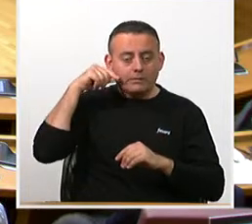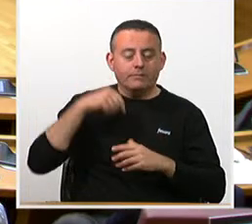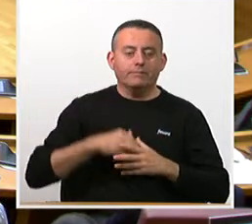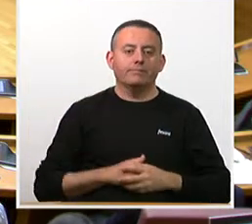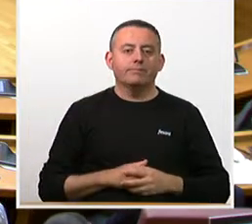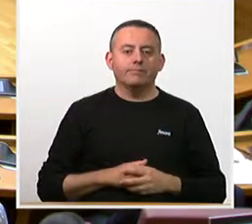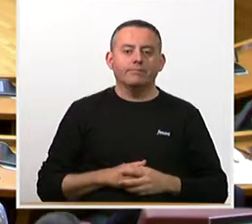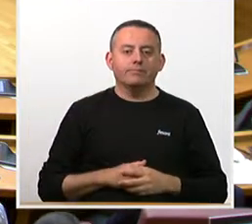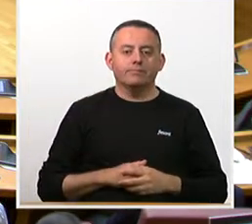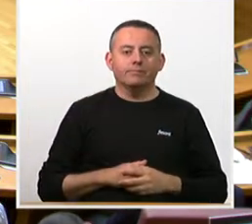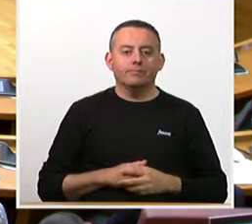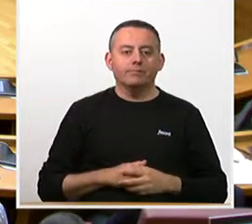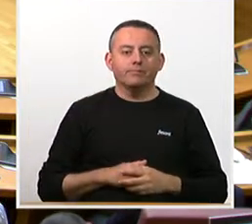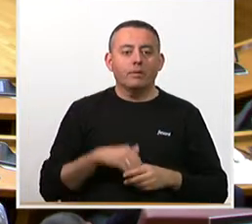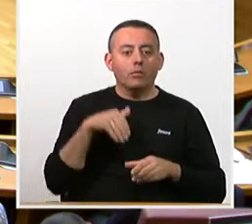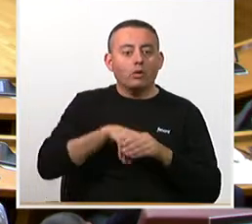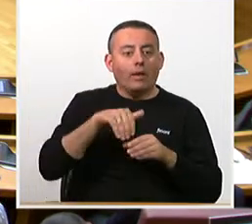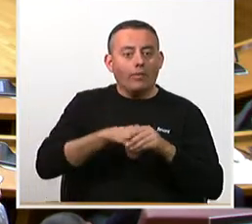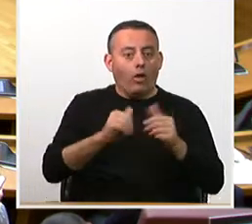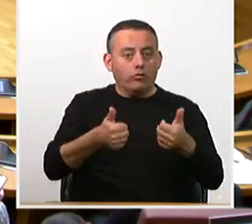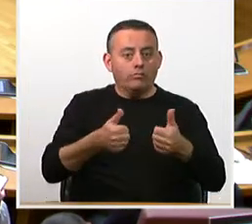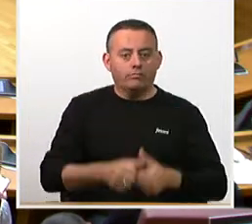comienza la